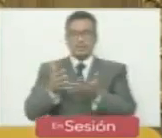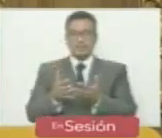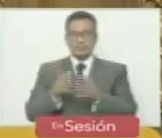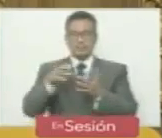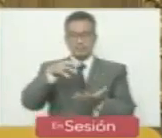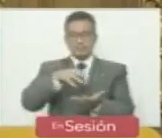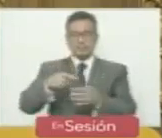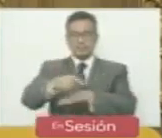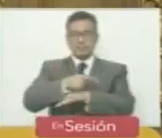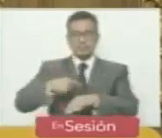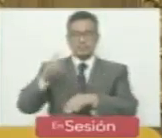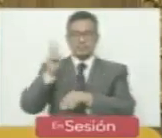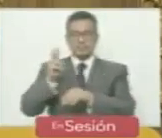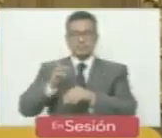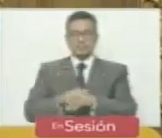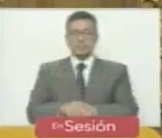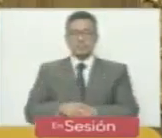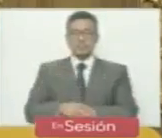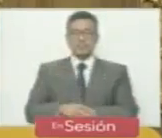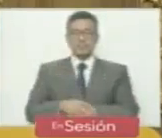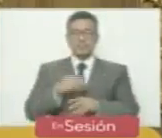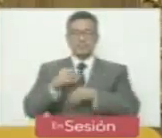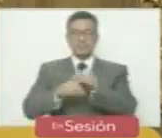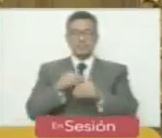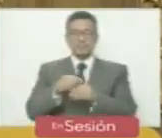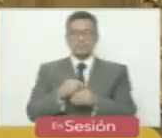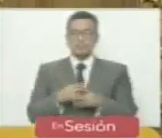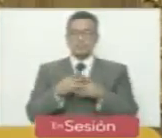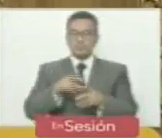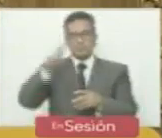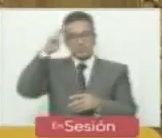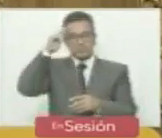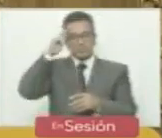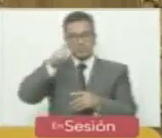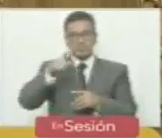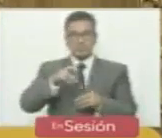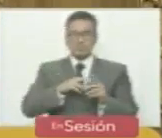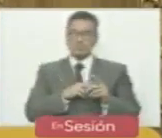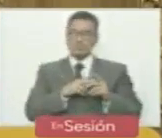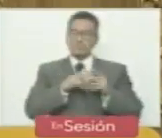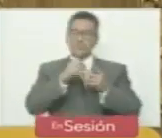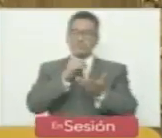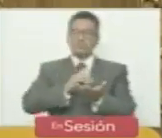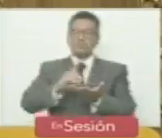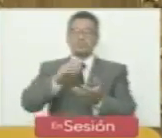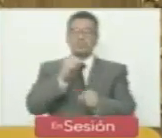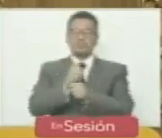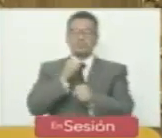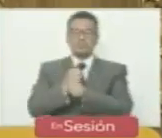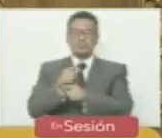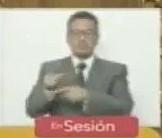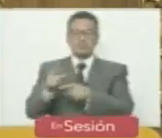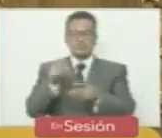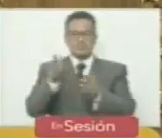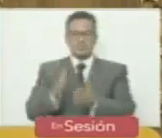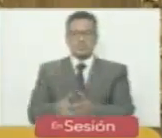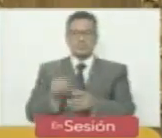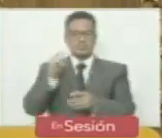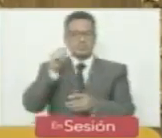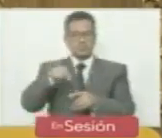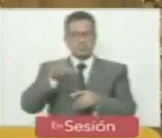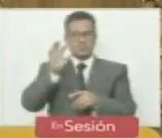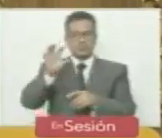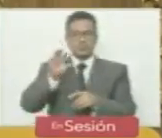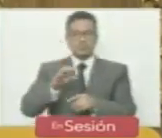Estado venezolano por su vocación de respeto por la dignidad de los trabajadores y los trabajadores de esta